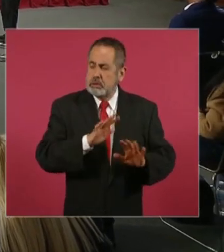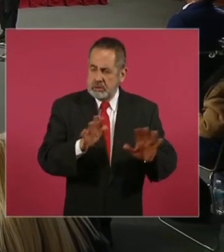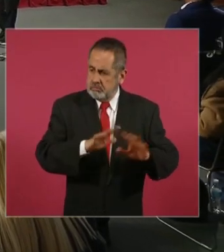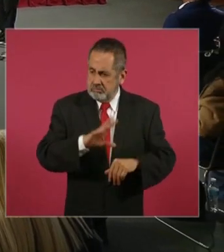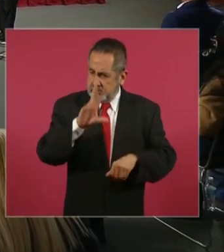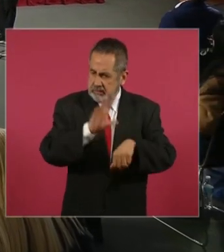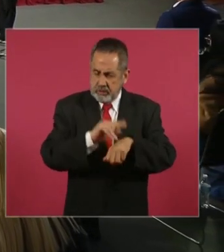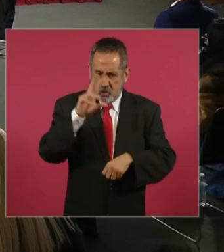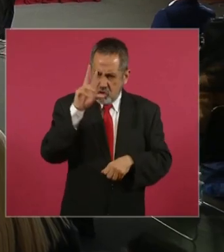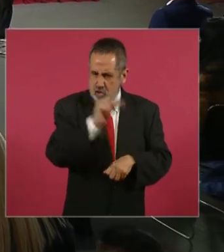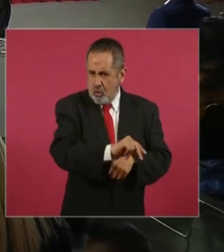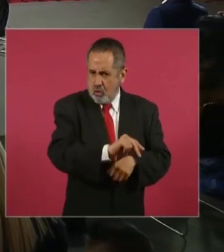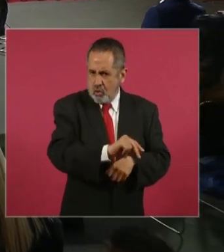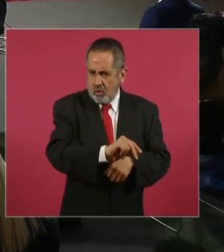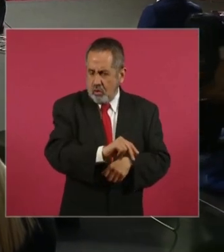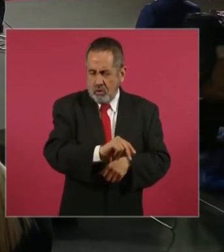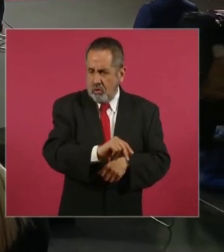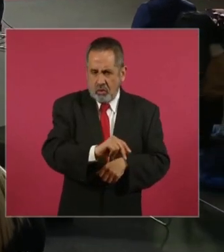petrolera